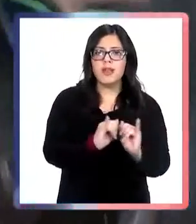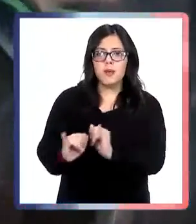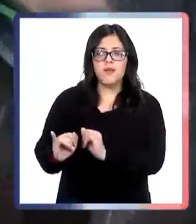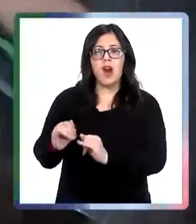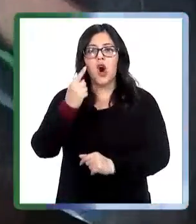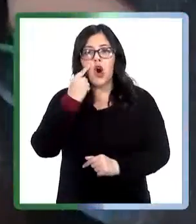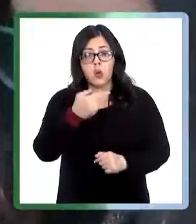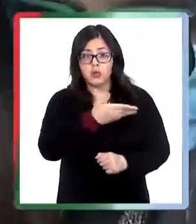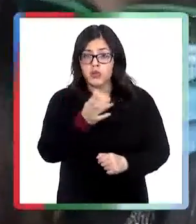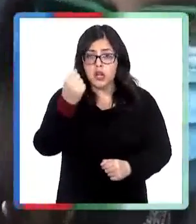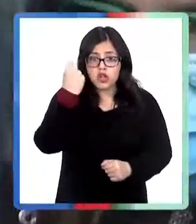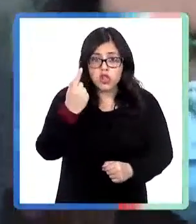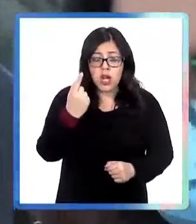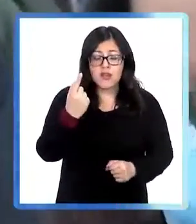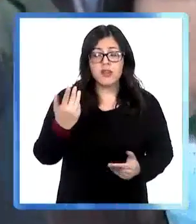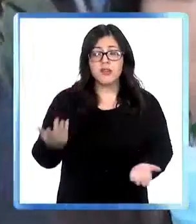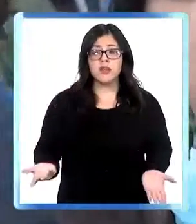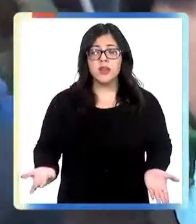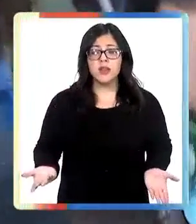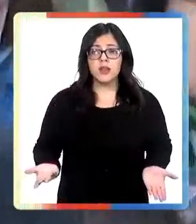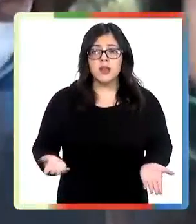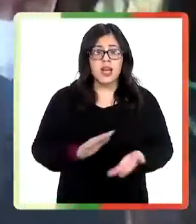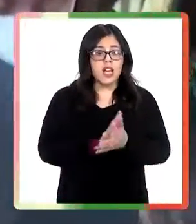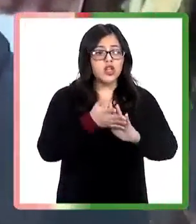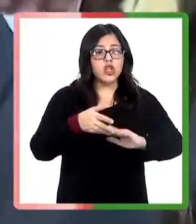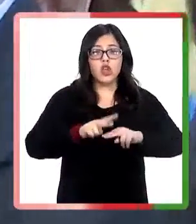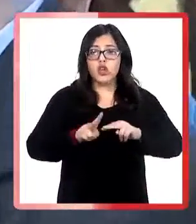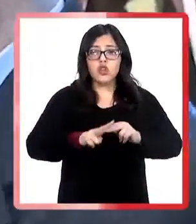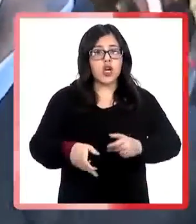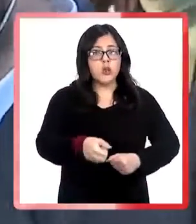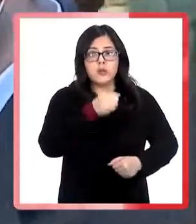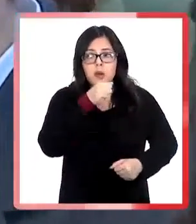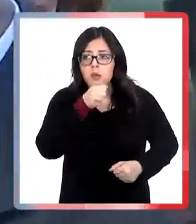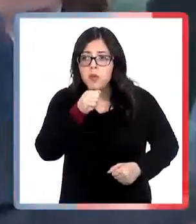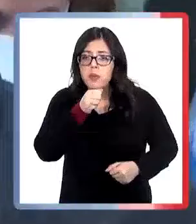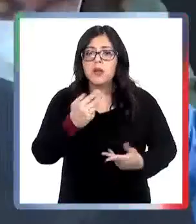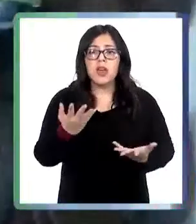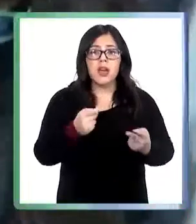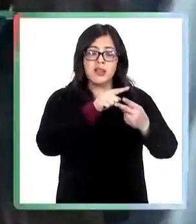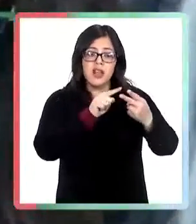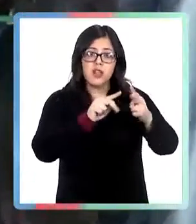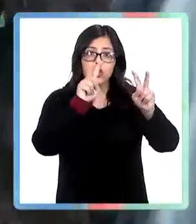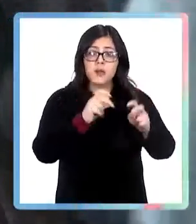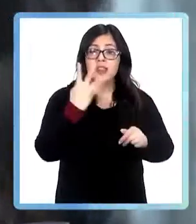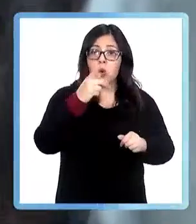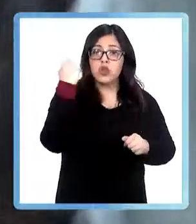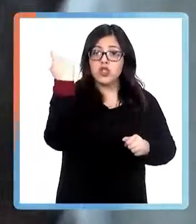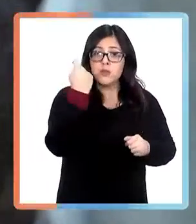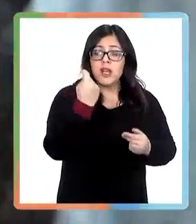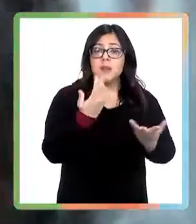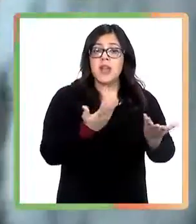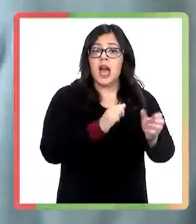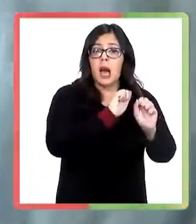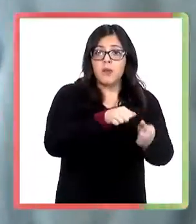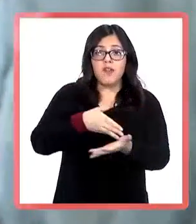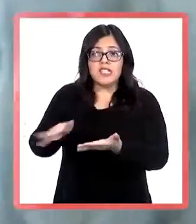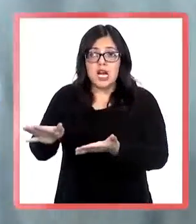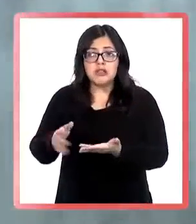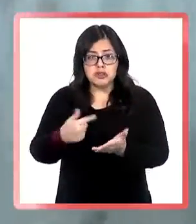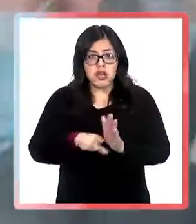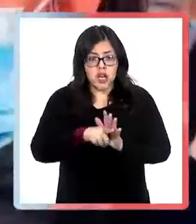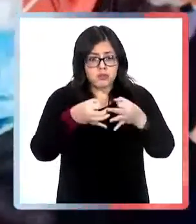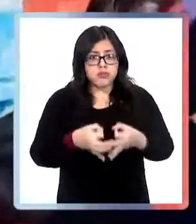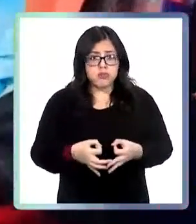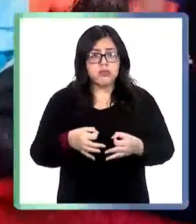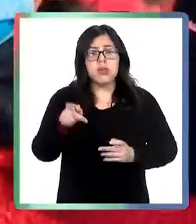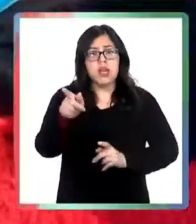justamente informar. Yo he dicho, y ustedes lo saben, en todas mis intervenciones en prensa, que ambas opciones el 4 de septiembre son